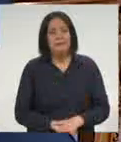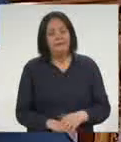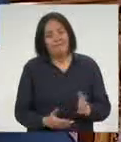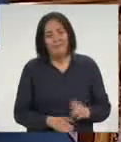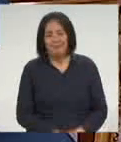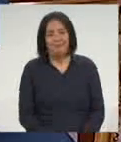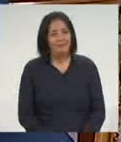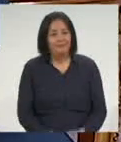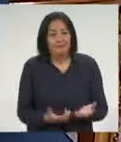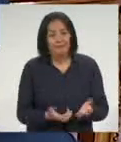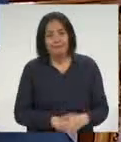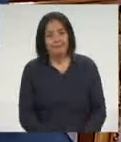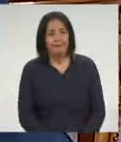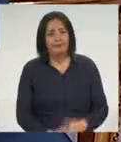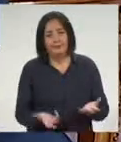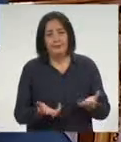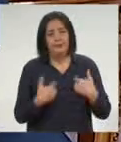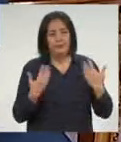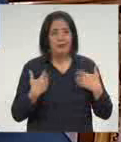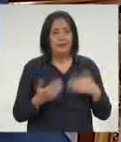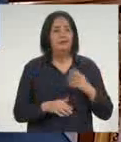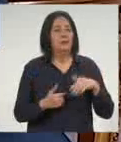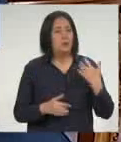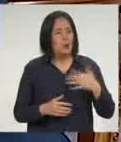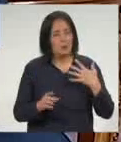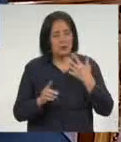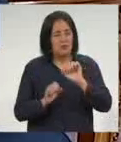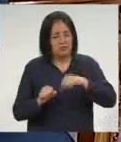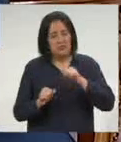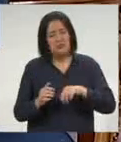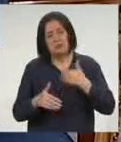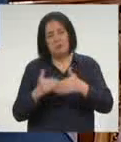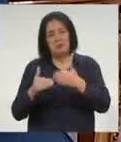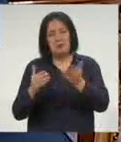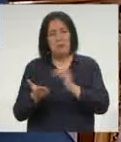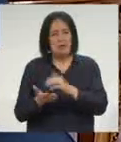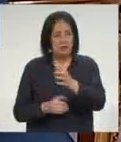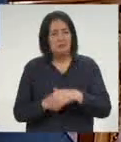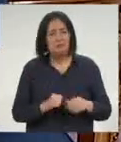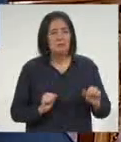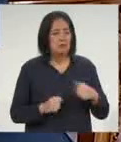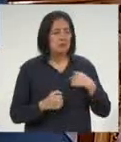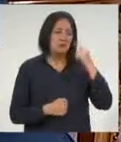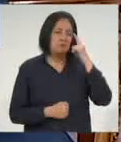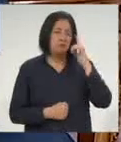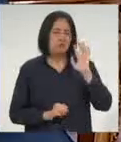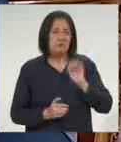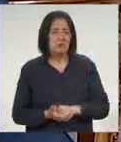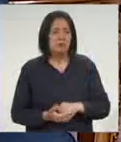y yo era contento que hemos llegado tan lejos y vamos a seguir yendo lejos y yo ya tengo ahí tengo un